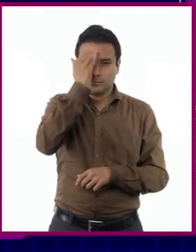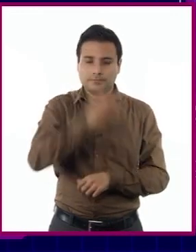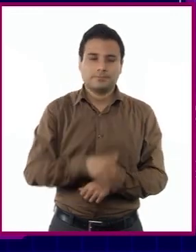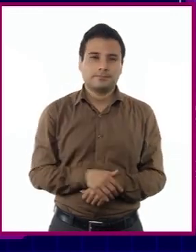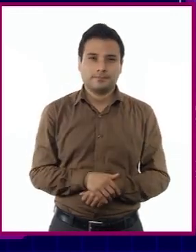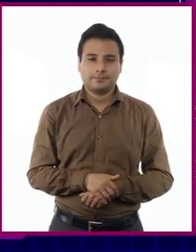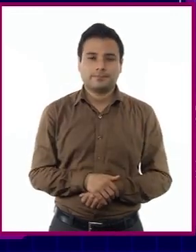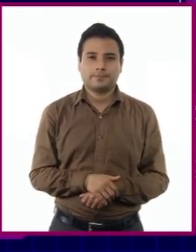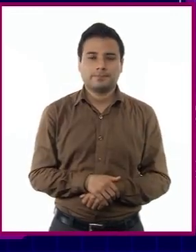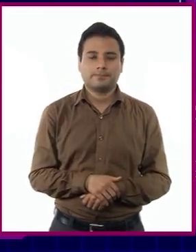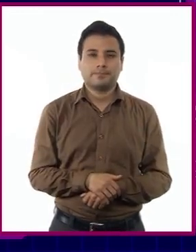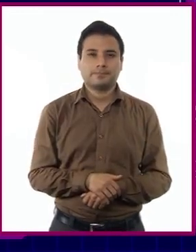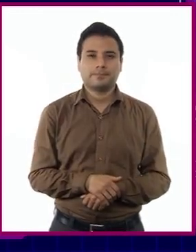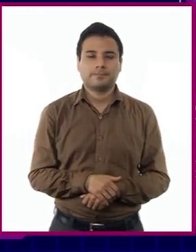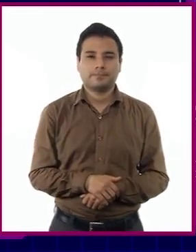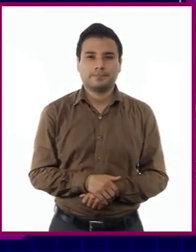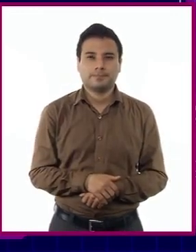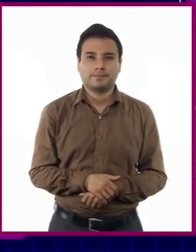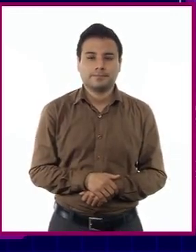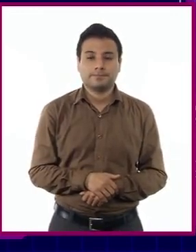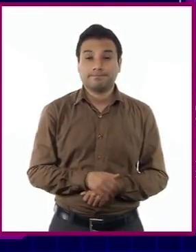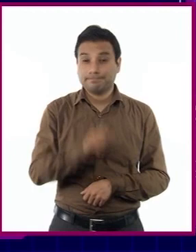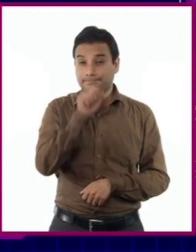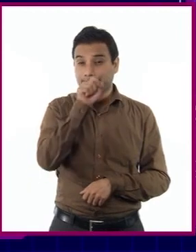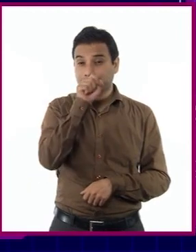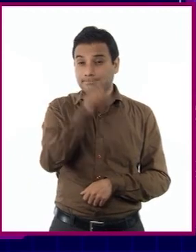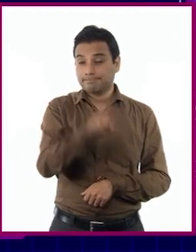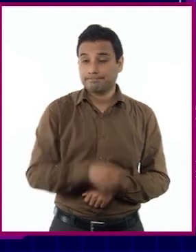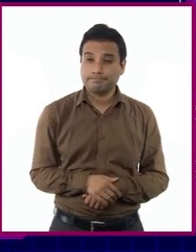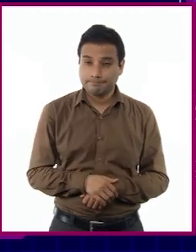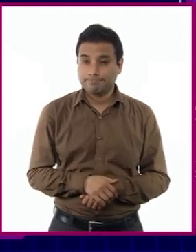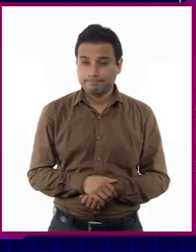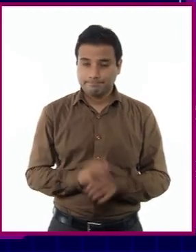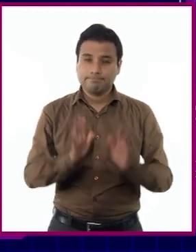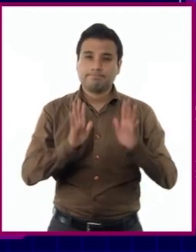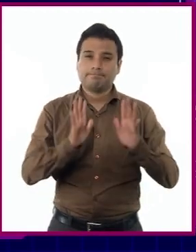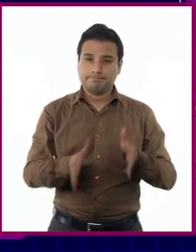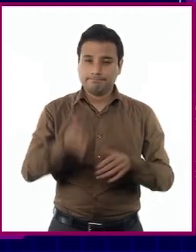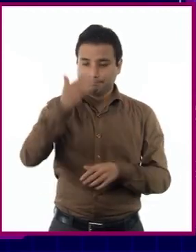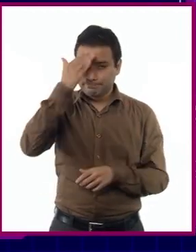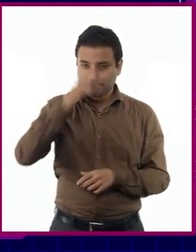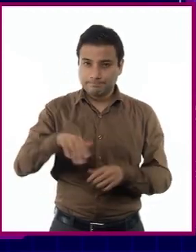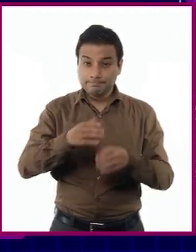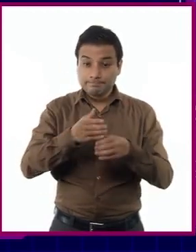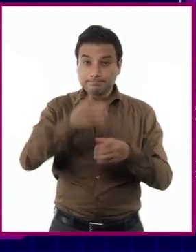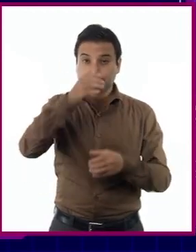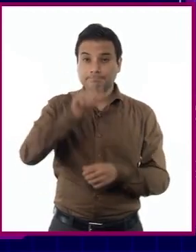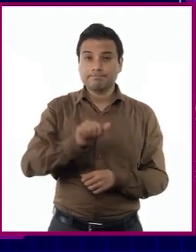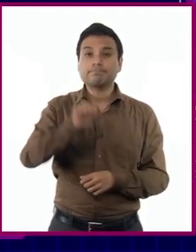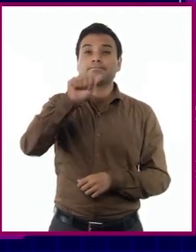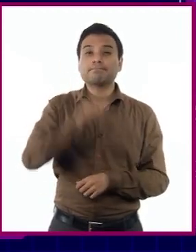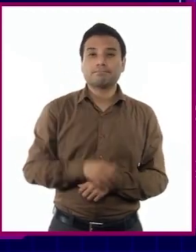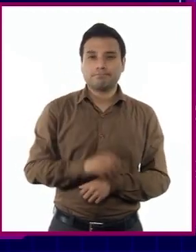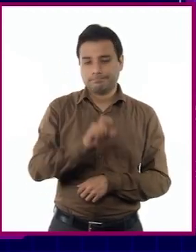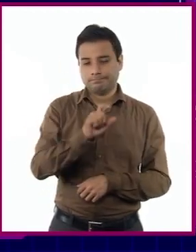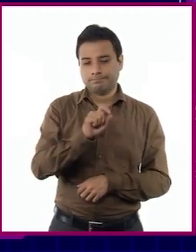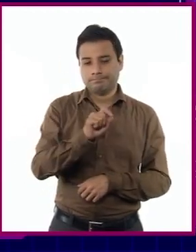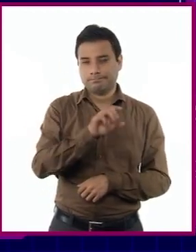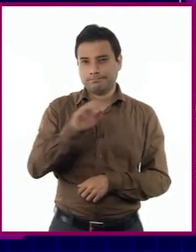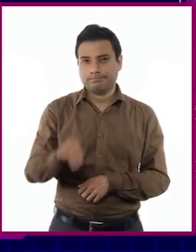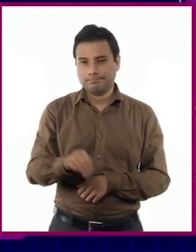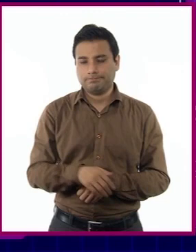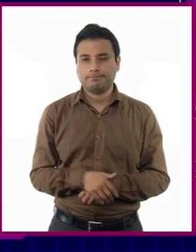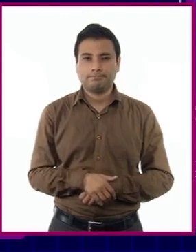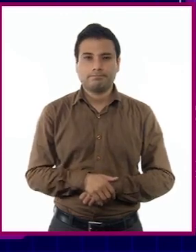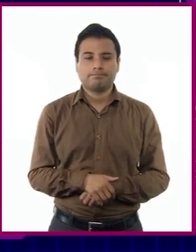cilindro también se sabe que la altura del cilindro es 20 centímetros